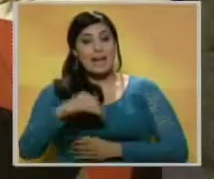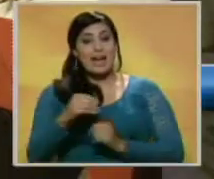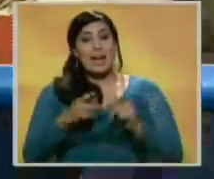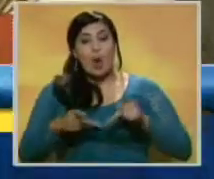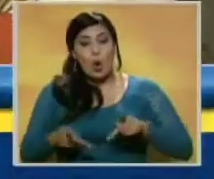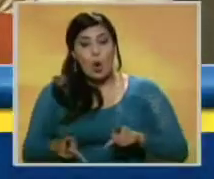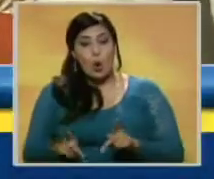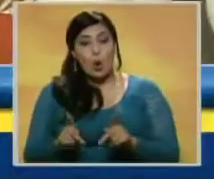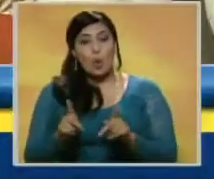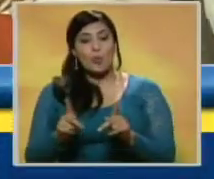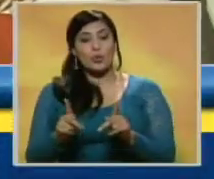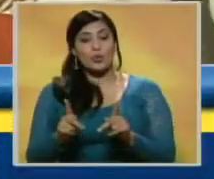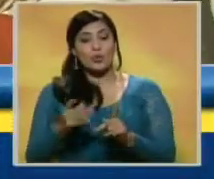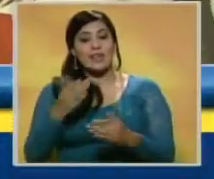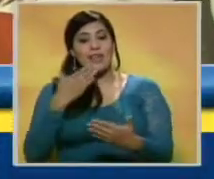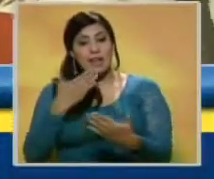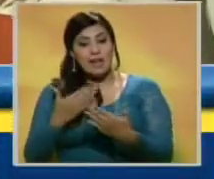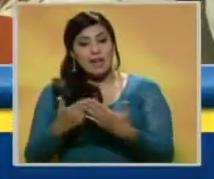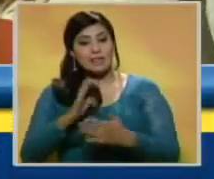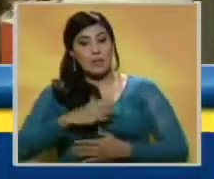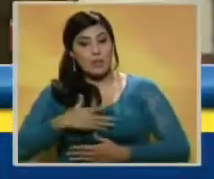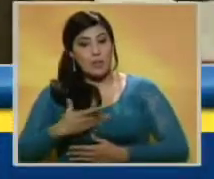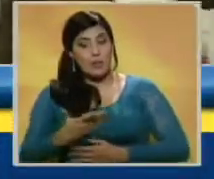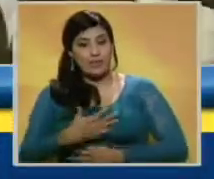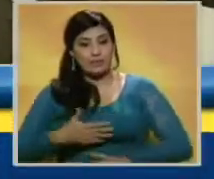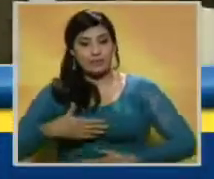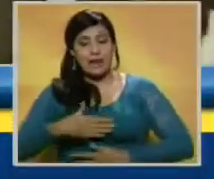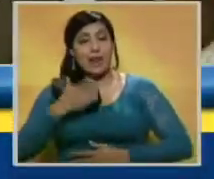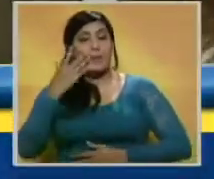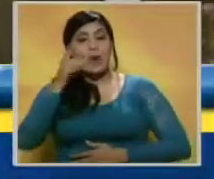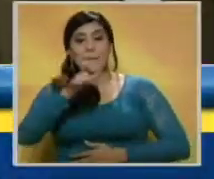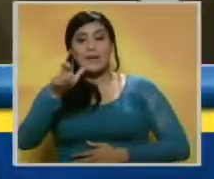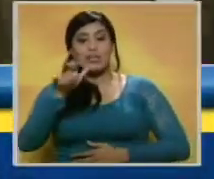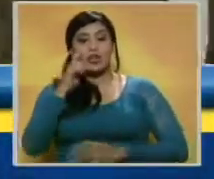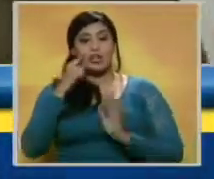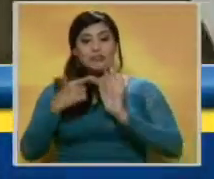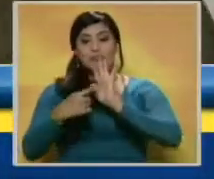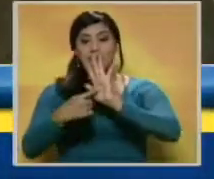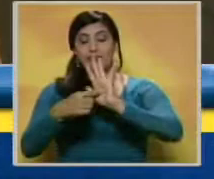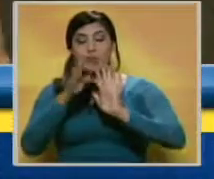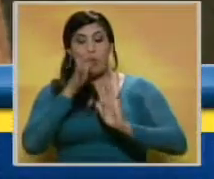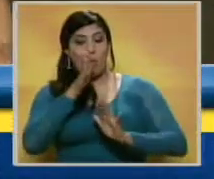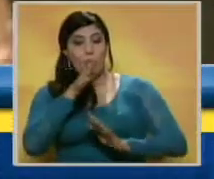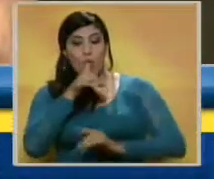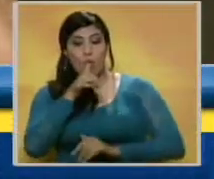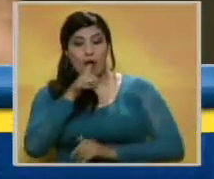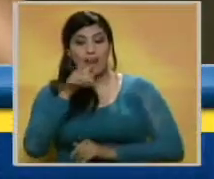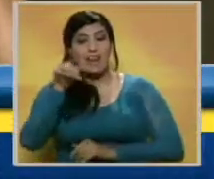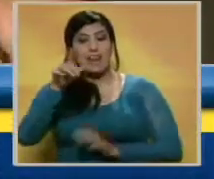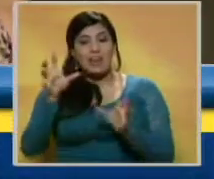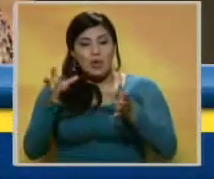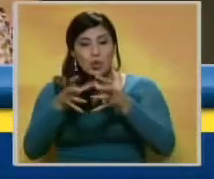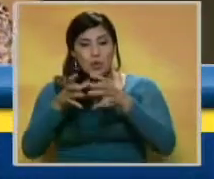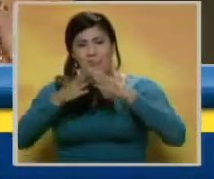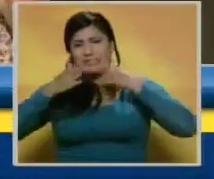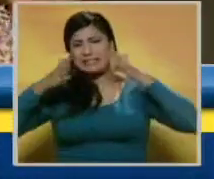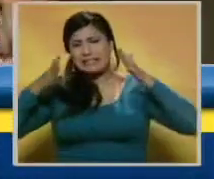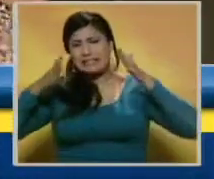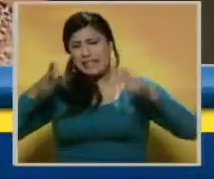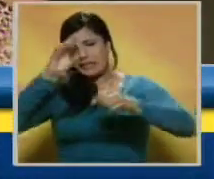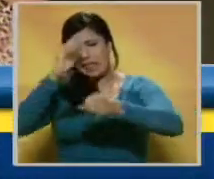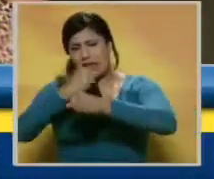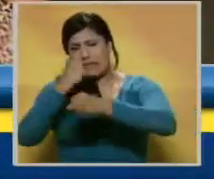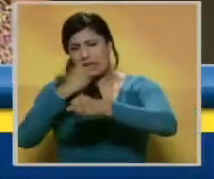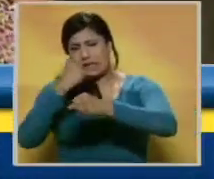tiene la alternativa de poder ver las caras de las personas que nos salen todos los días en pantalla. Es un equipo inmenso que trabaja